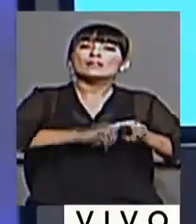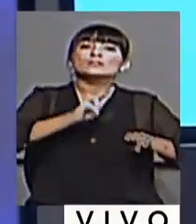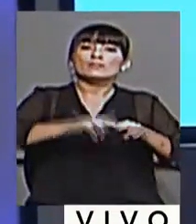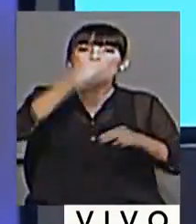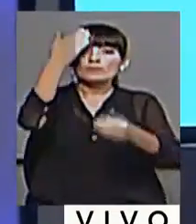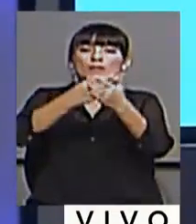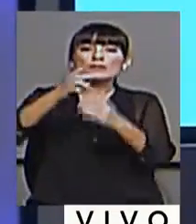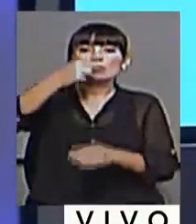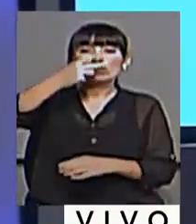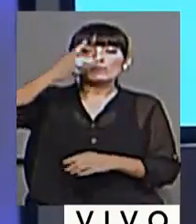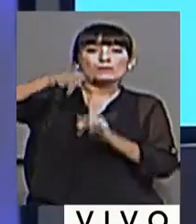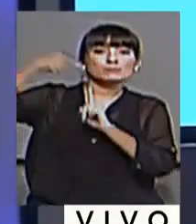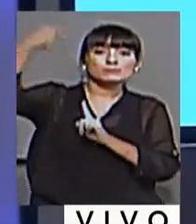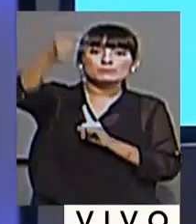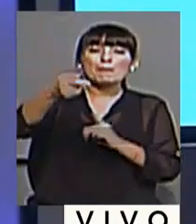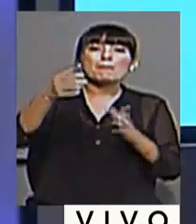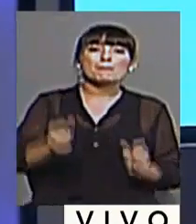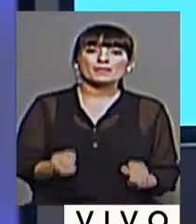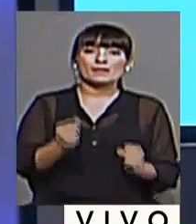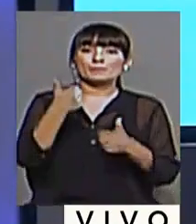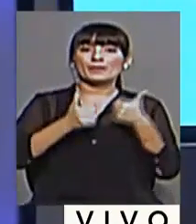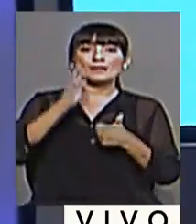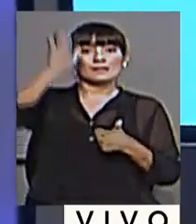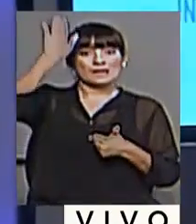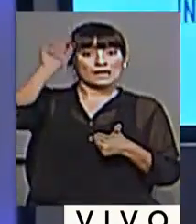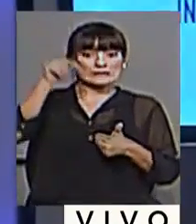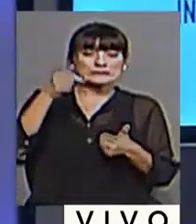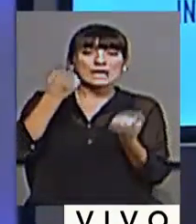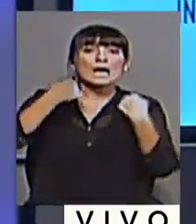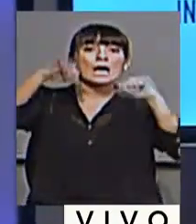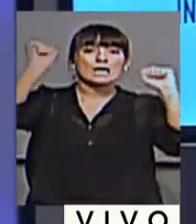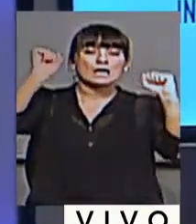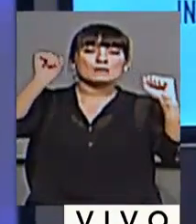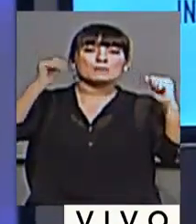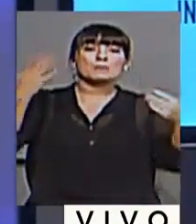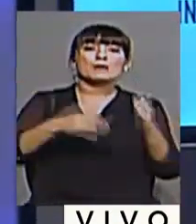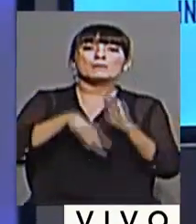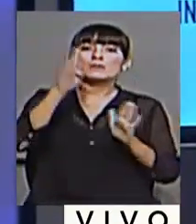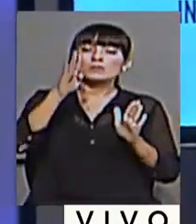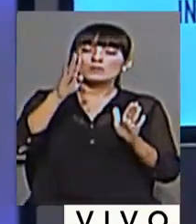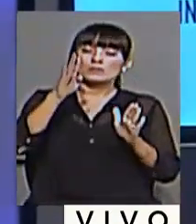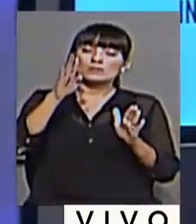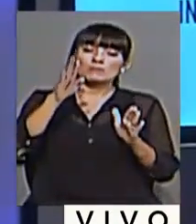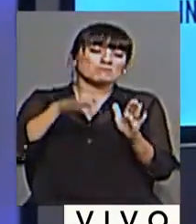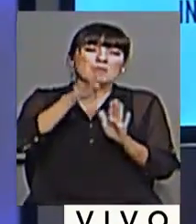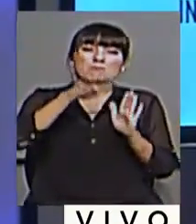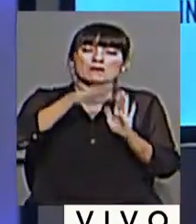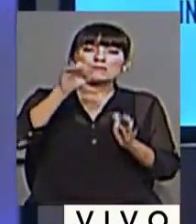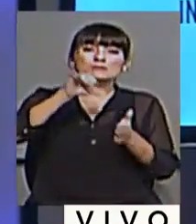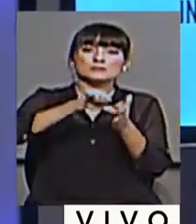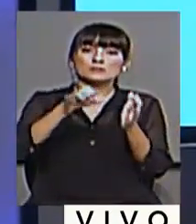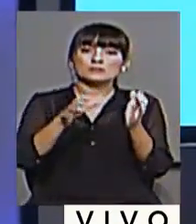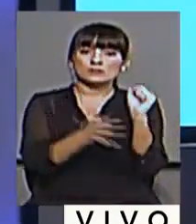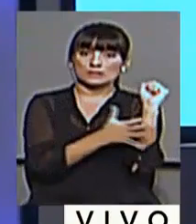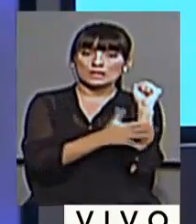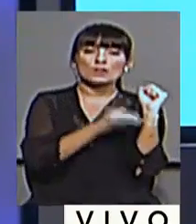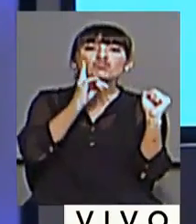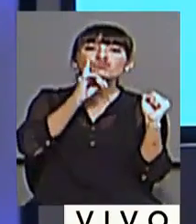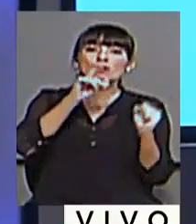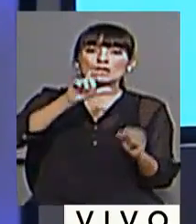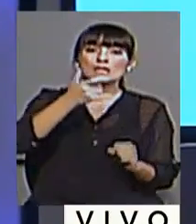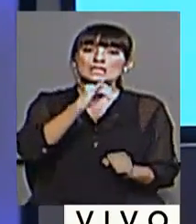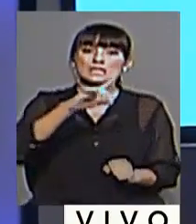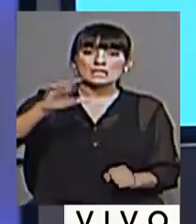ganar con el candidato que la mayor parte de la centroizquierda hoy tiene, que es Alejandro Guillé. Por lo tanto,